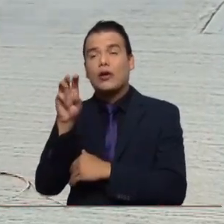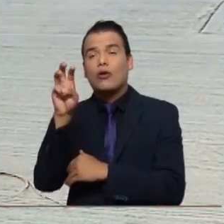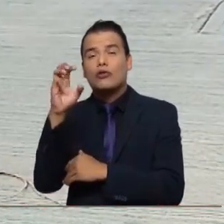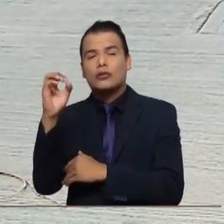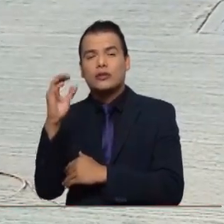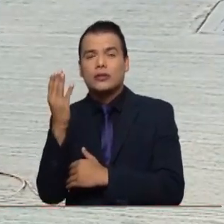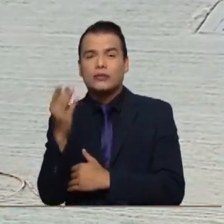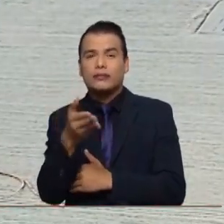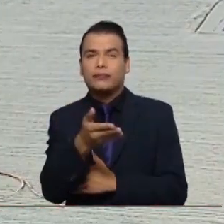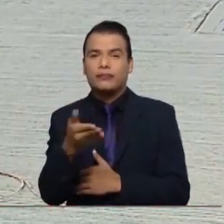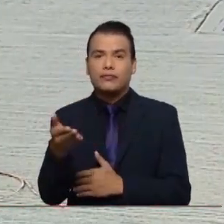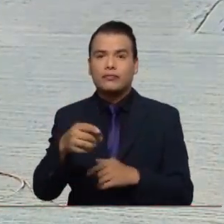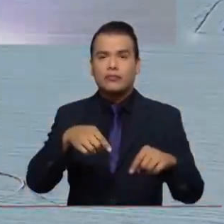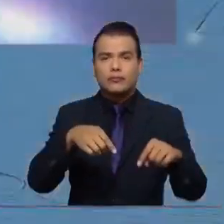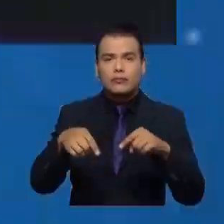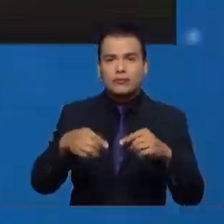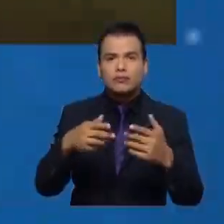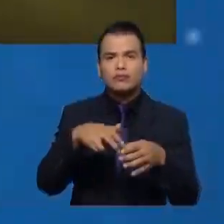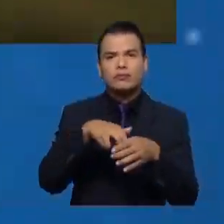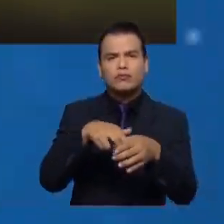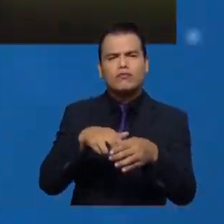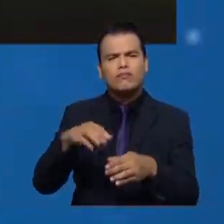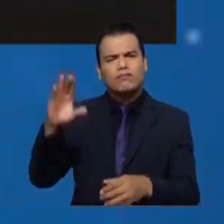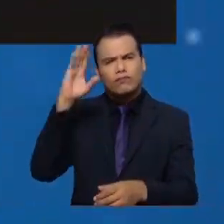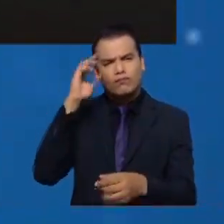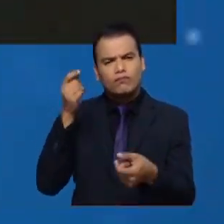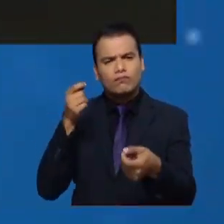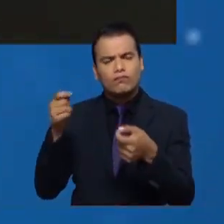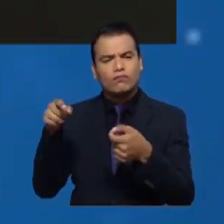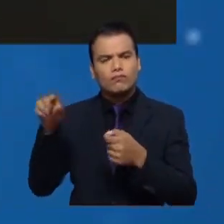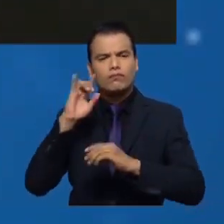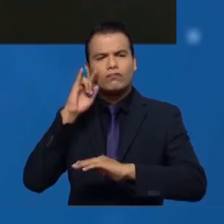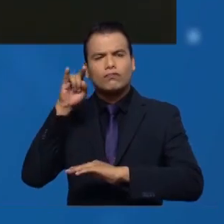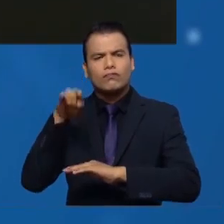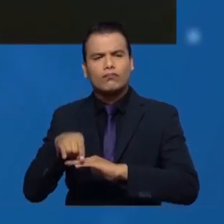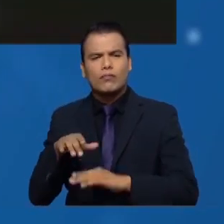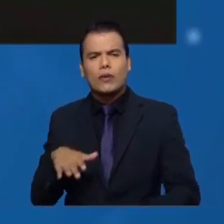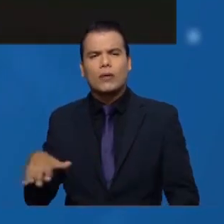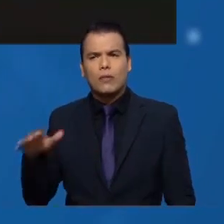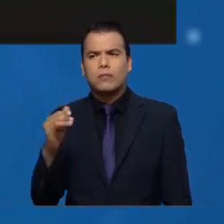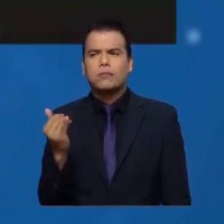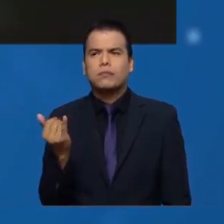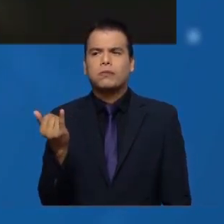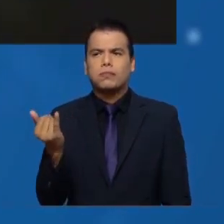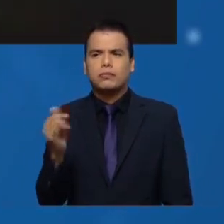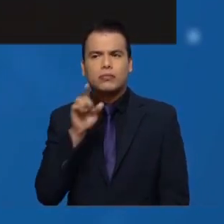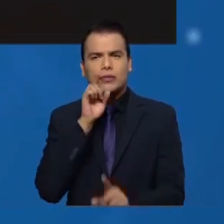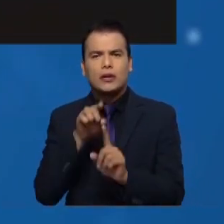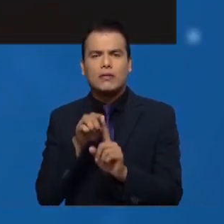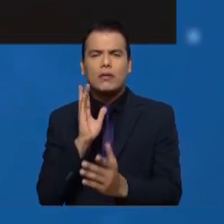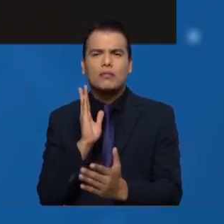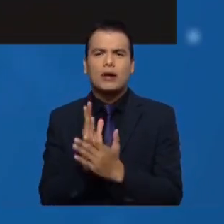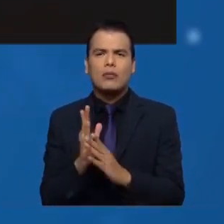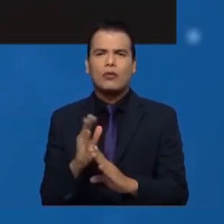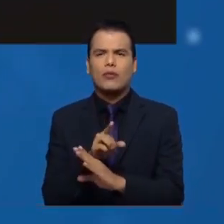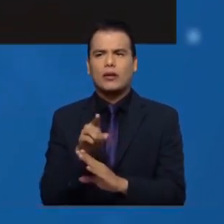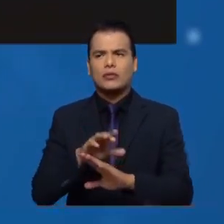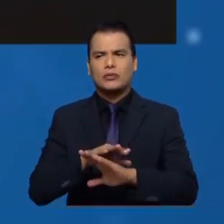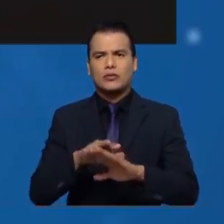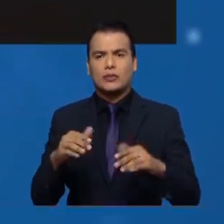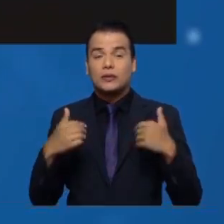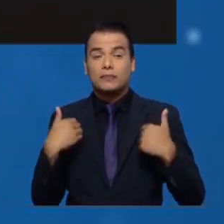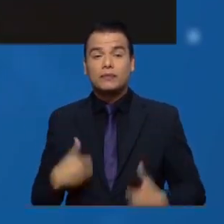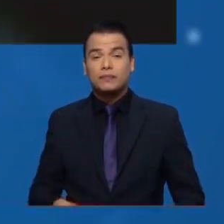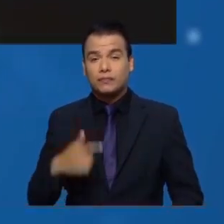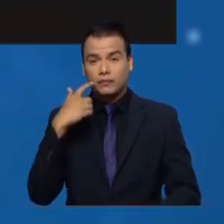autoridades respectivas de policía y movilidad para que tomen control y pues no los sigan afectando en esta zona desde el sur de Cali Nicolás